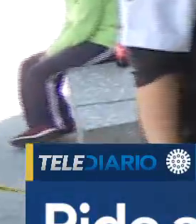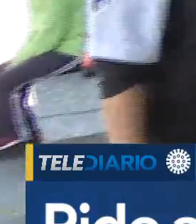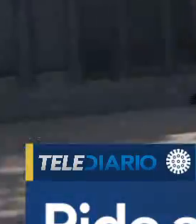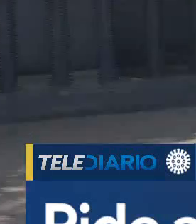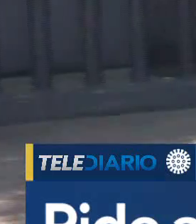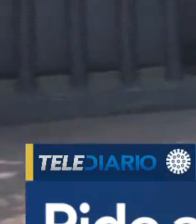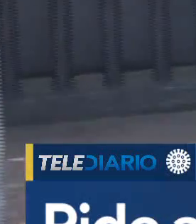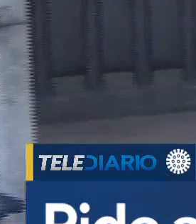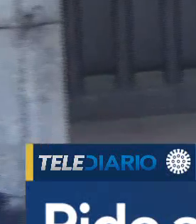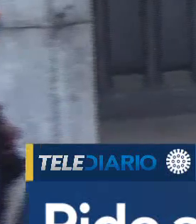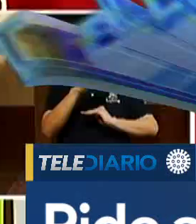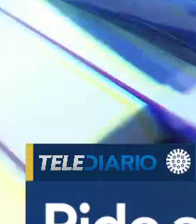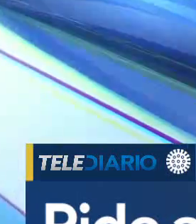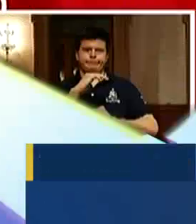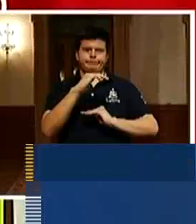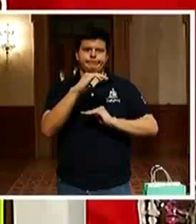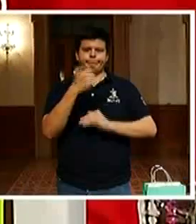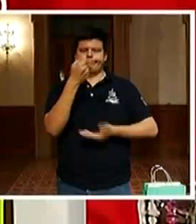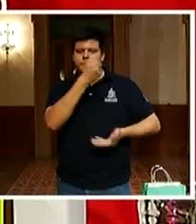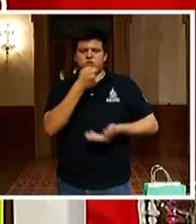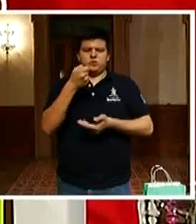coronavirus.